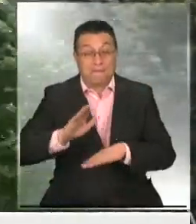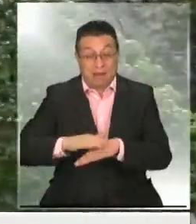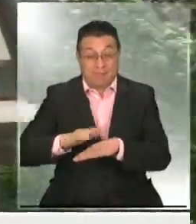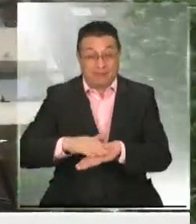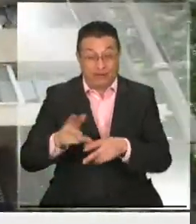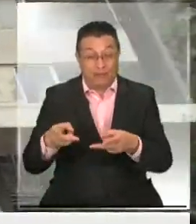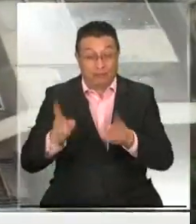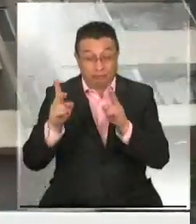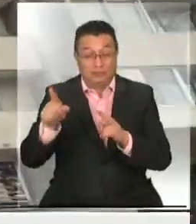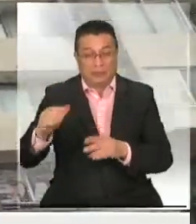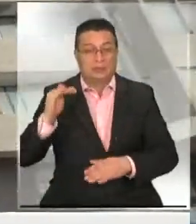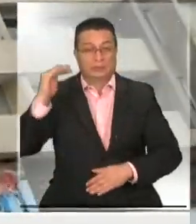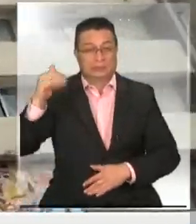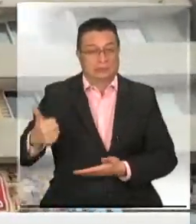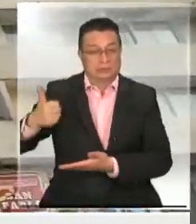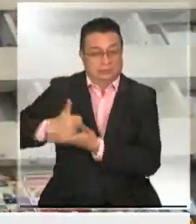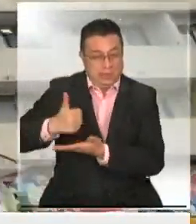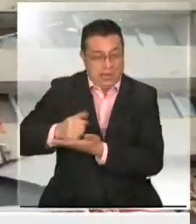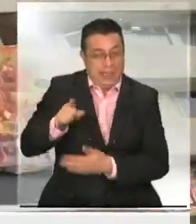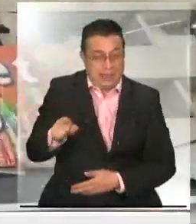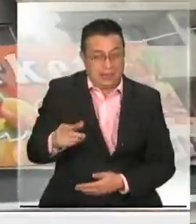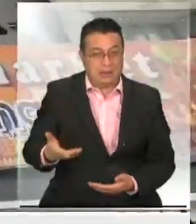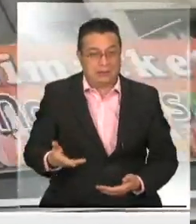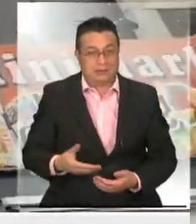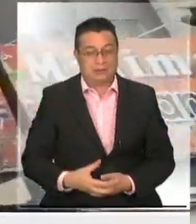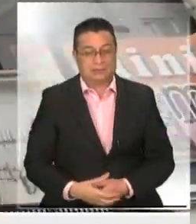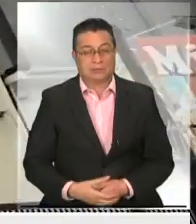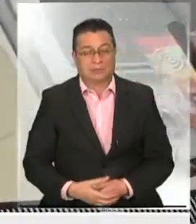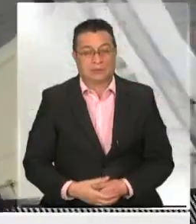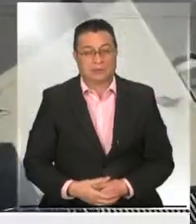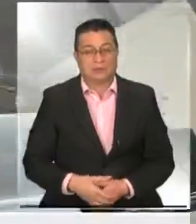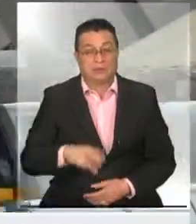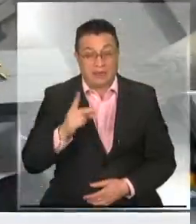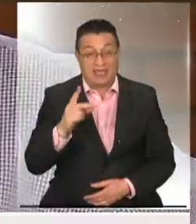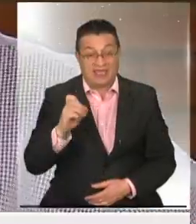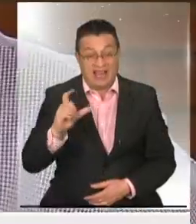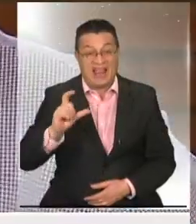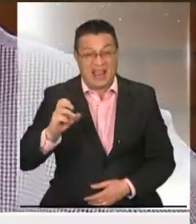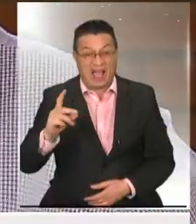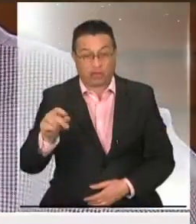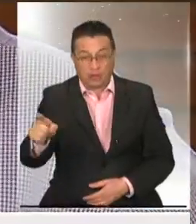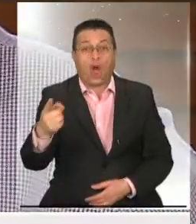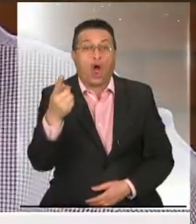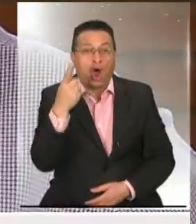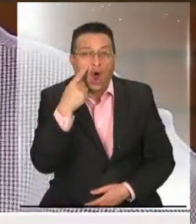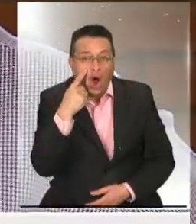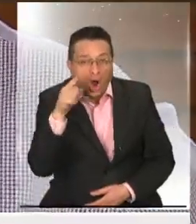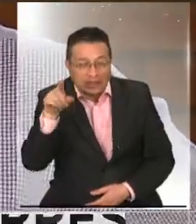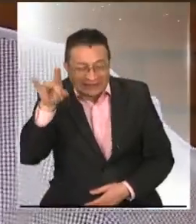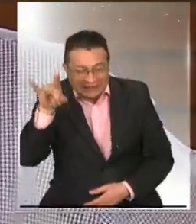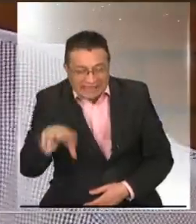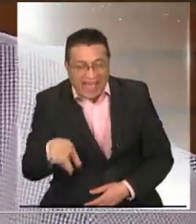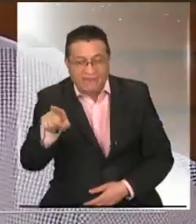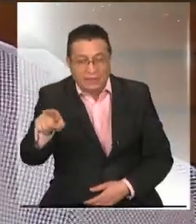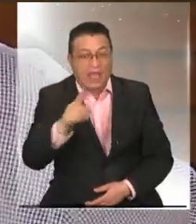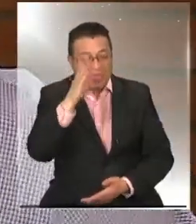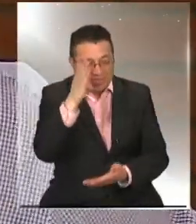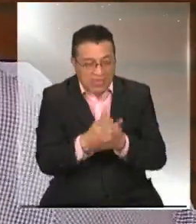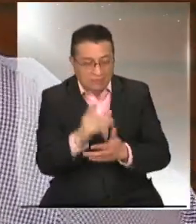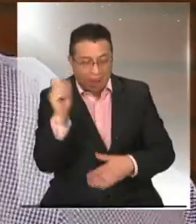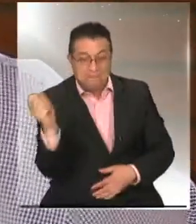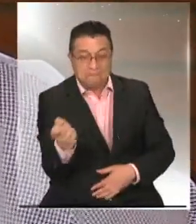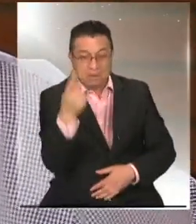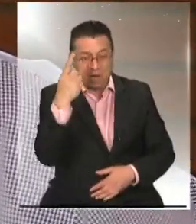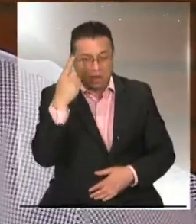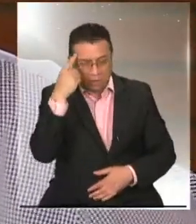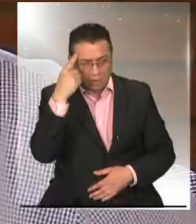otorgaron bajo su administración. Rodrigo Delgado, en conocimiento de esto, él debió, primero que todo,